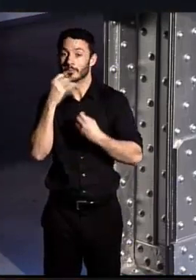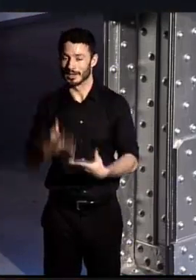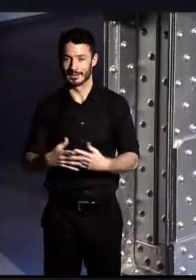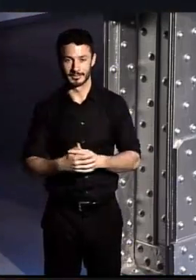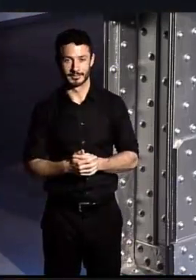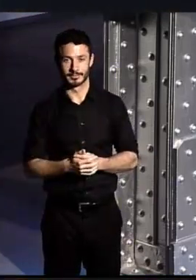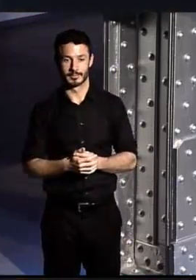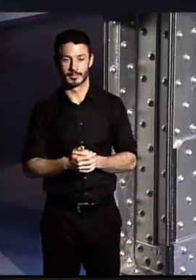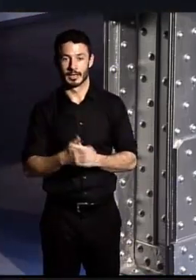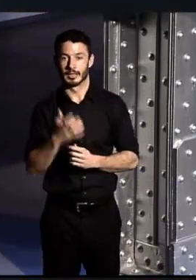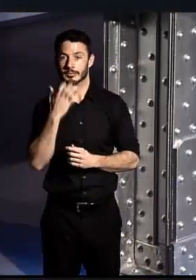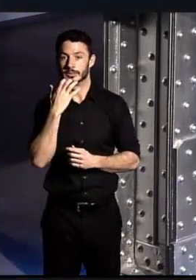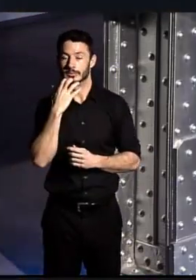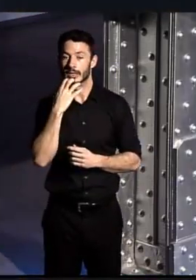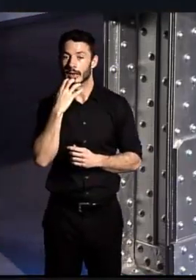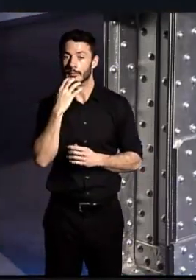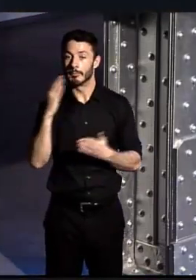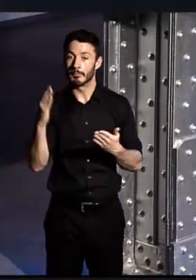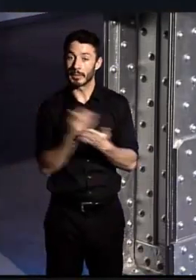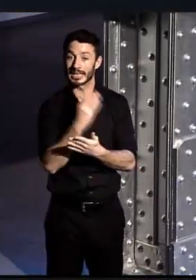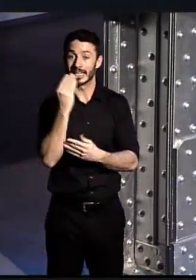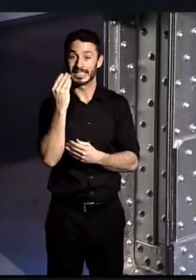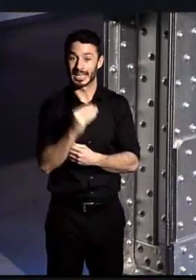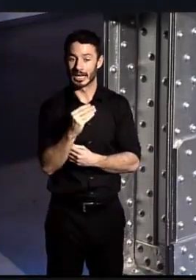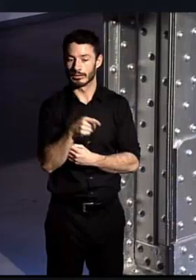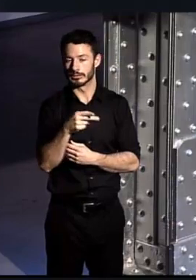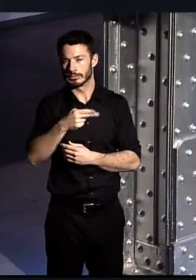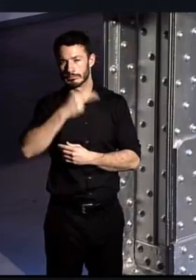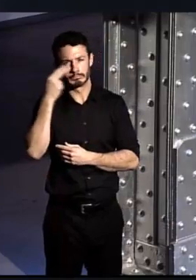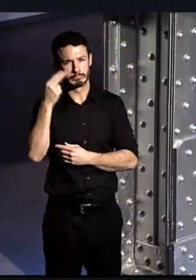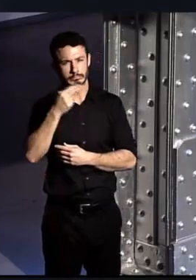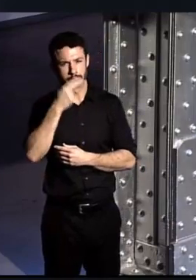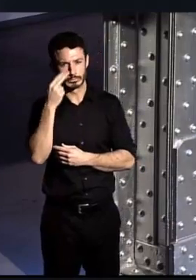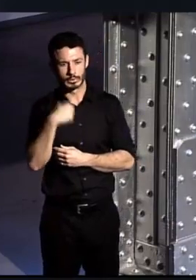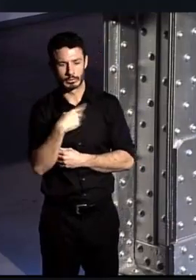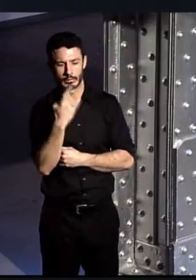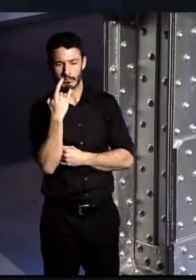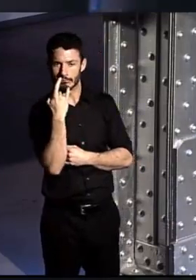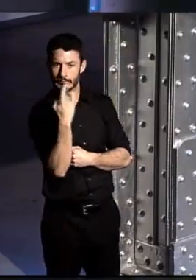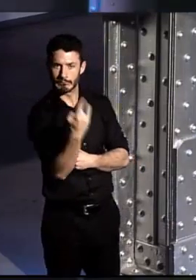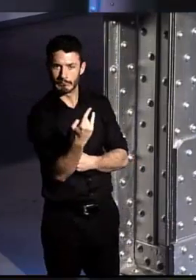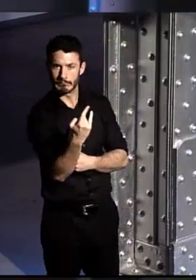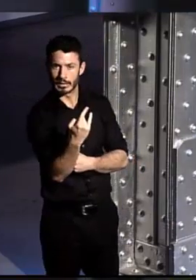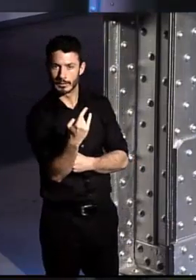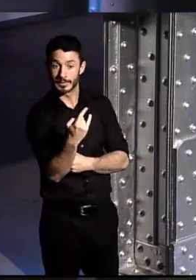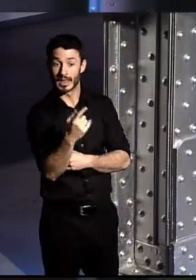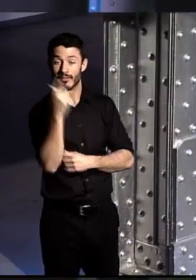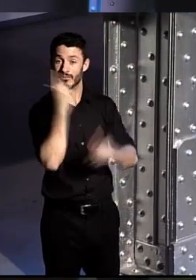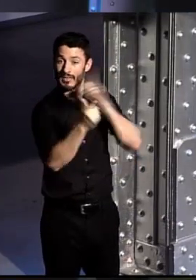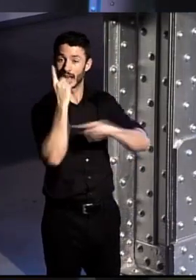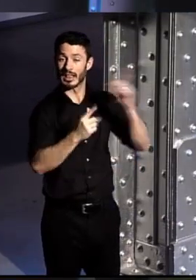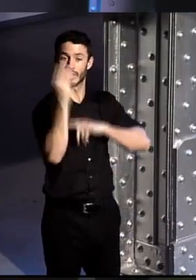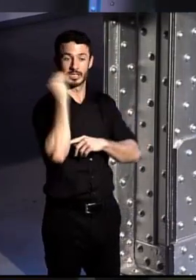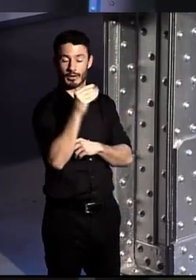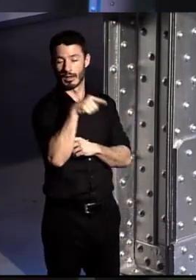la parte gozada. de los hielos que estabais nombrando, a mí es una de las partes que más me ha interesado y yo ahí me he quedado prendada. Es impresionante. Porque además los viajes de los hielos que hay sí que no